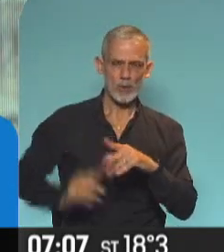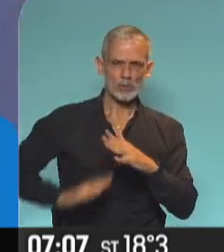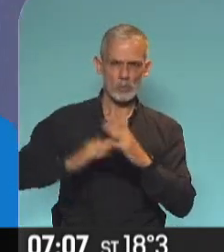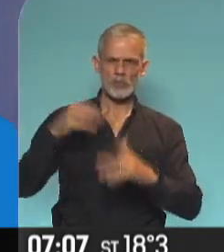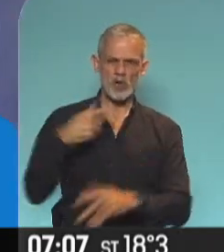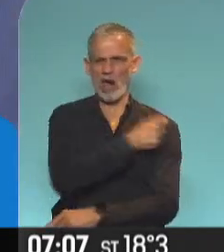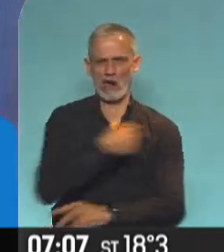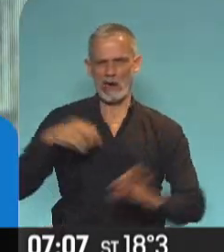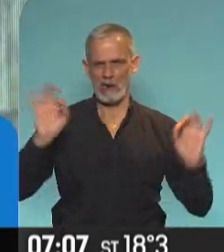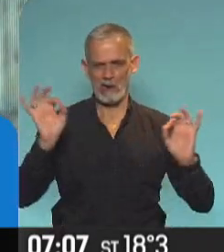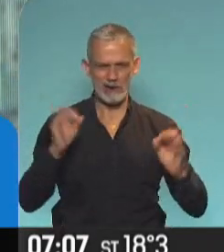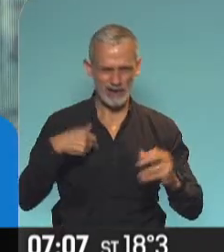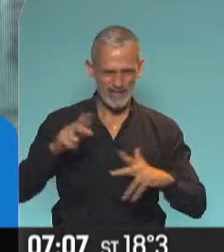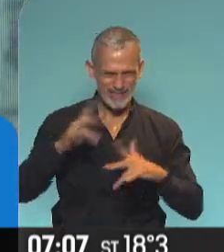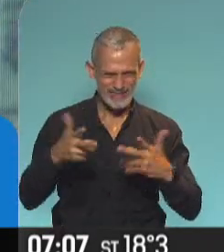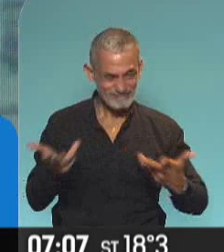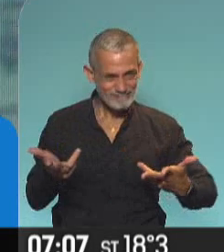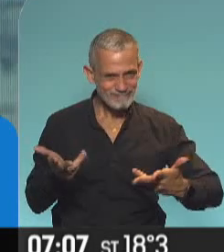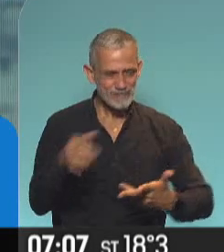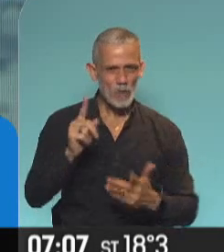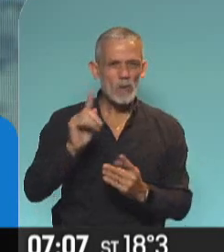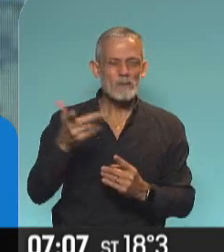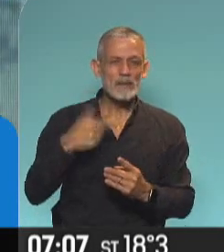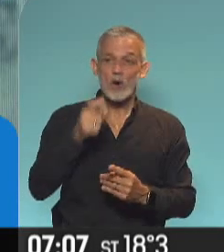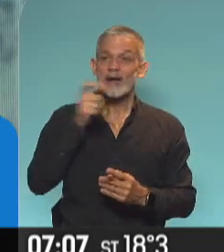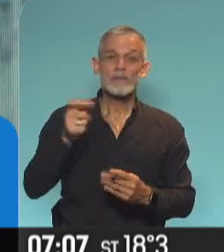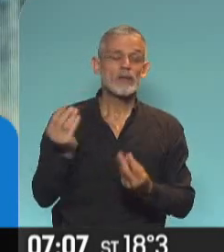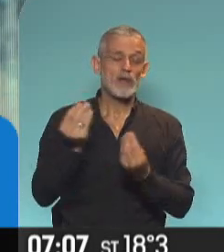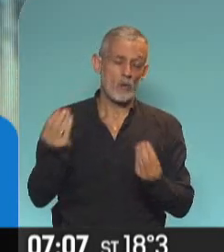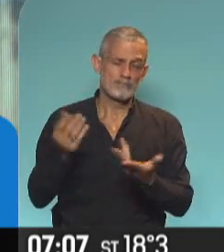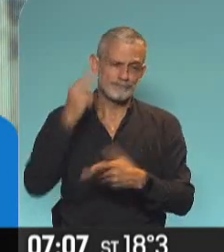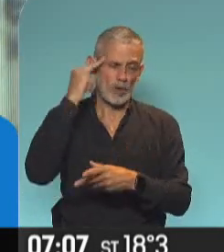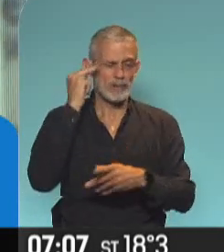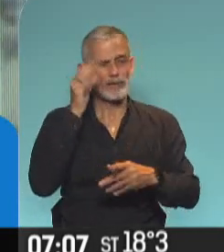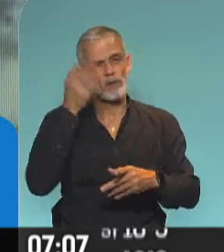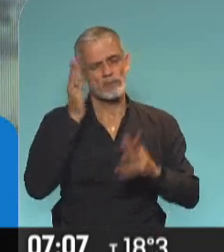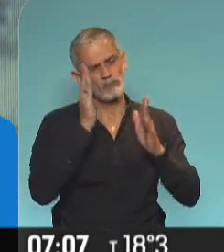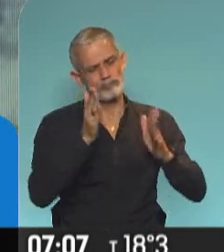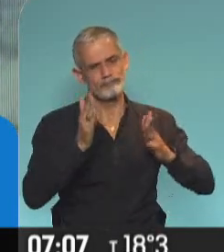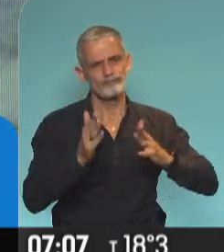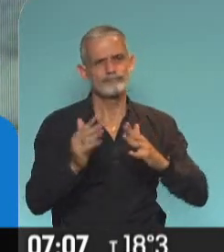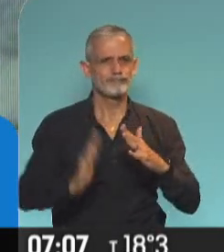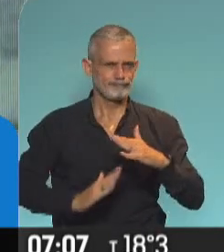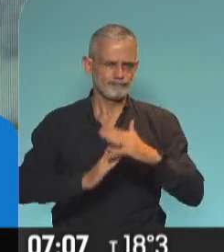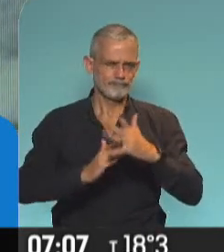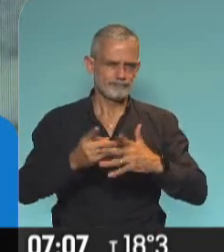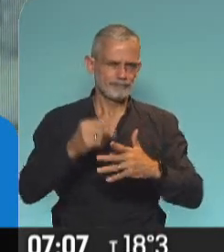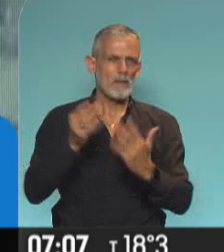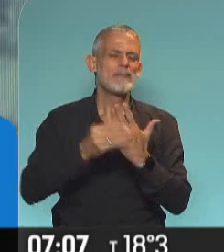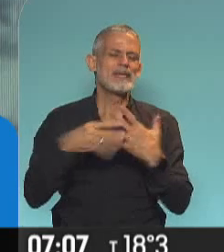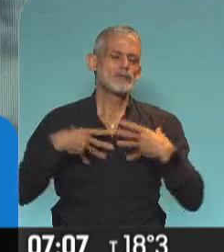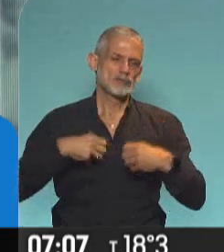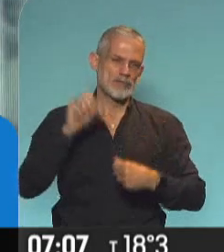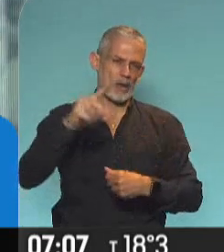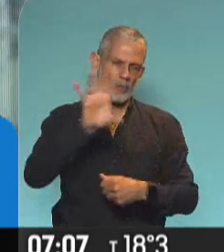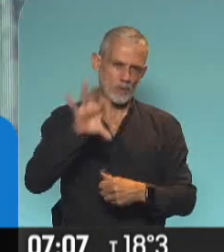dijeron: yo no me voy a vacunar. Bueno, esta es la respuesta entonces del funcionario de más alto rango en el tema